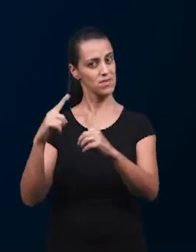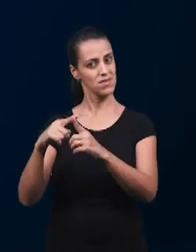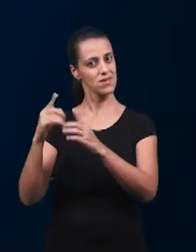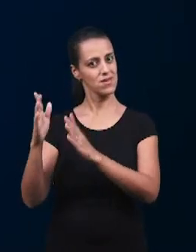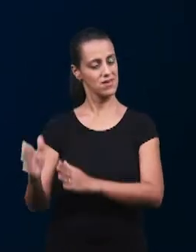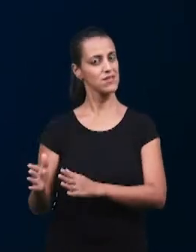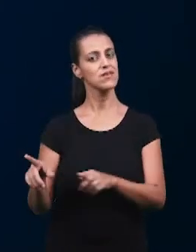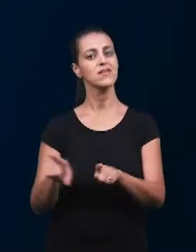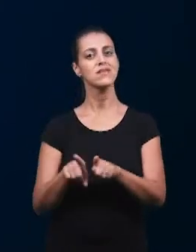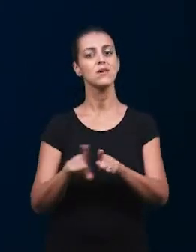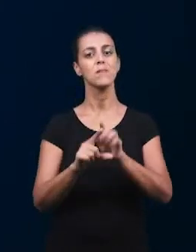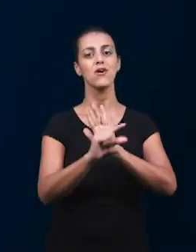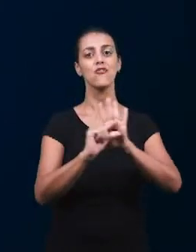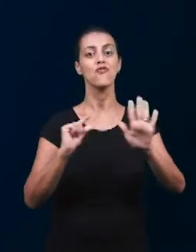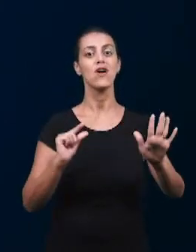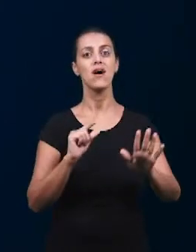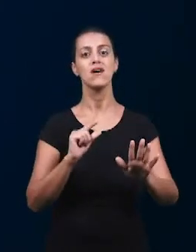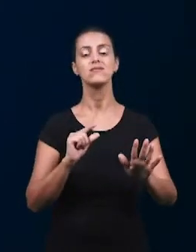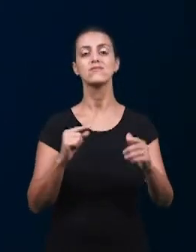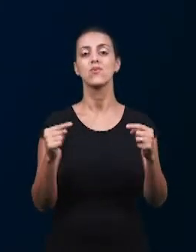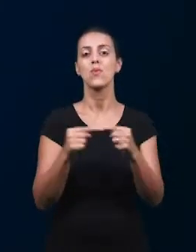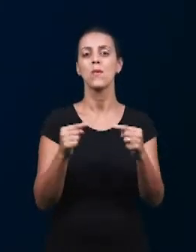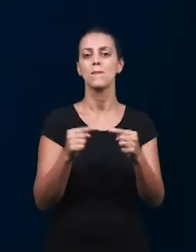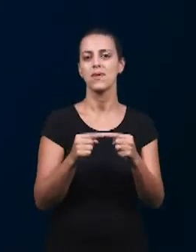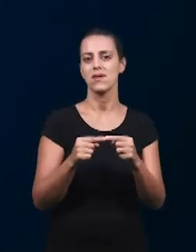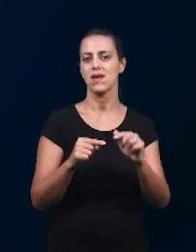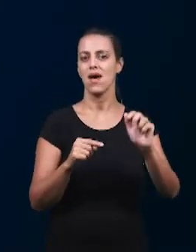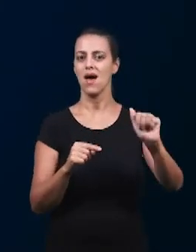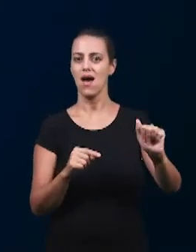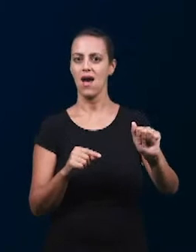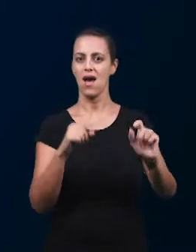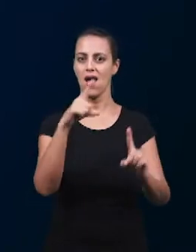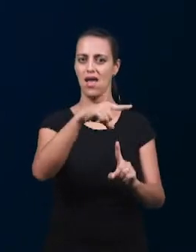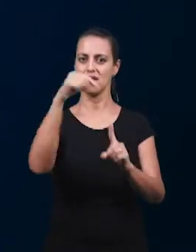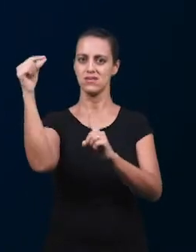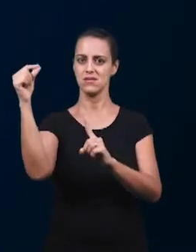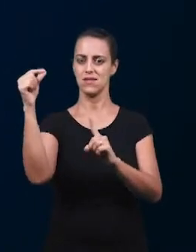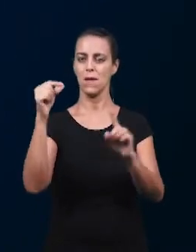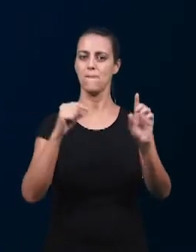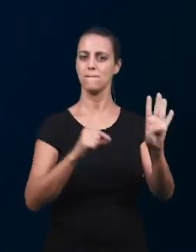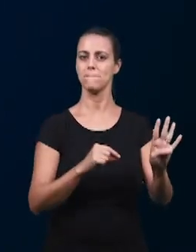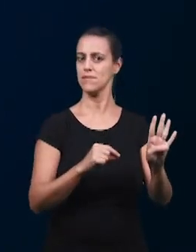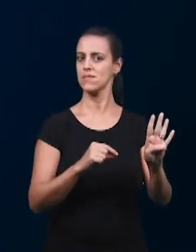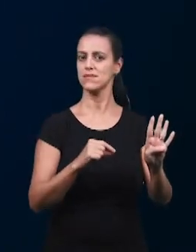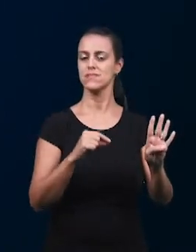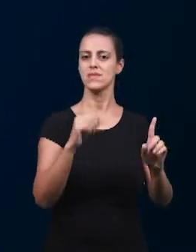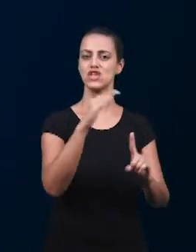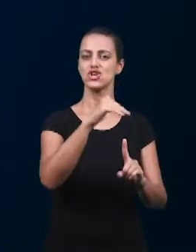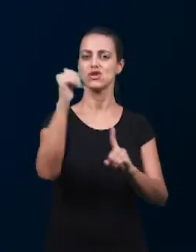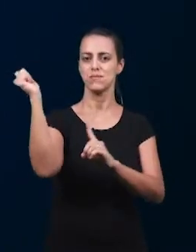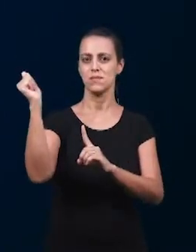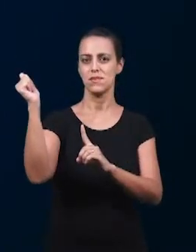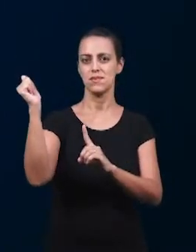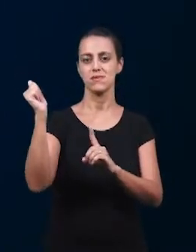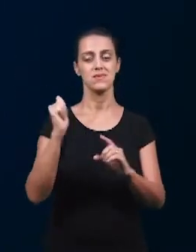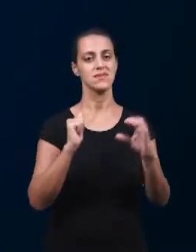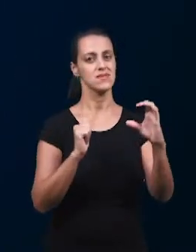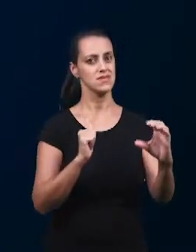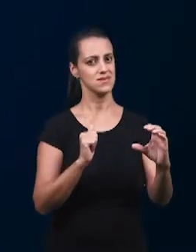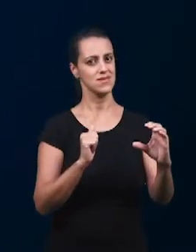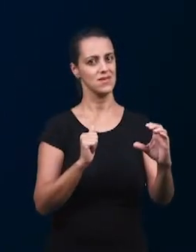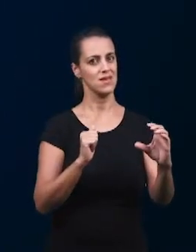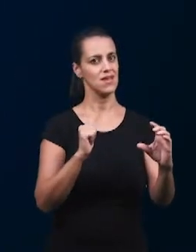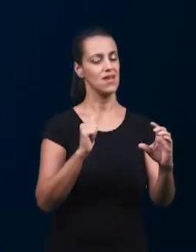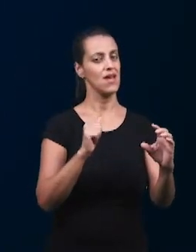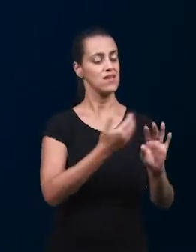iglesia, y cita el verso correspondiente en cuanto, literal A, la elección, literal B, el llamado,